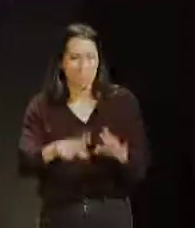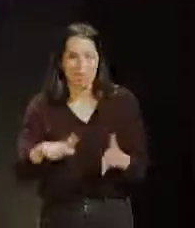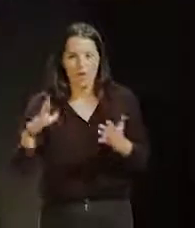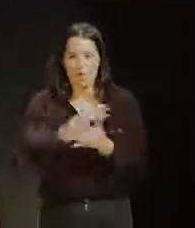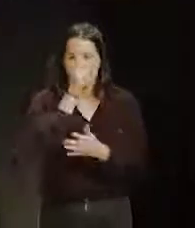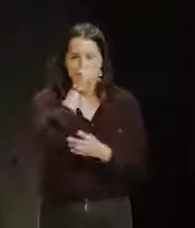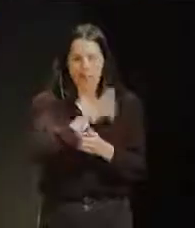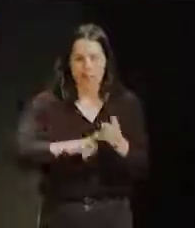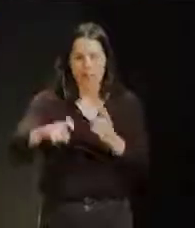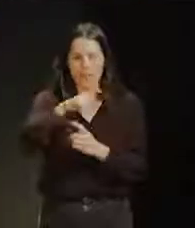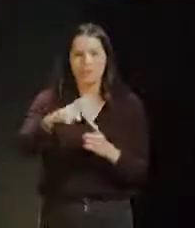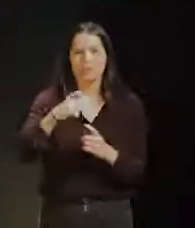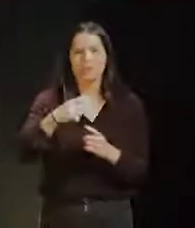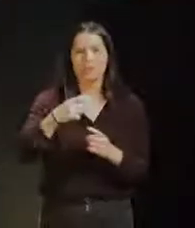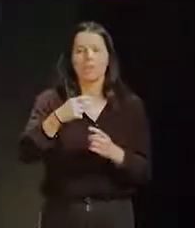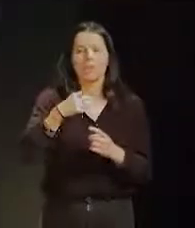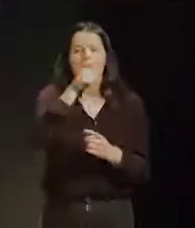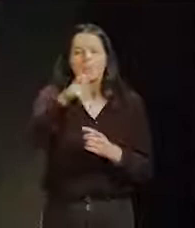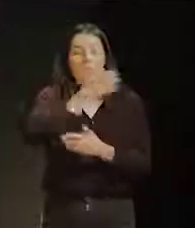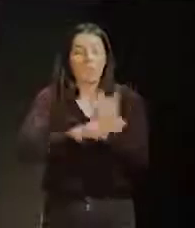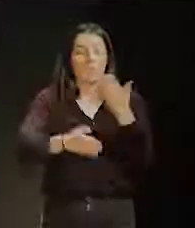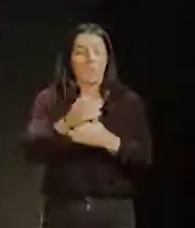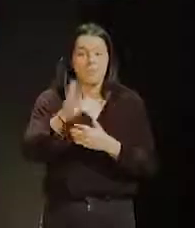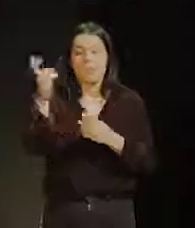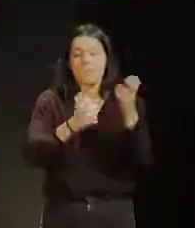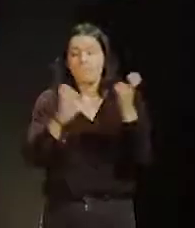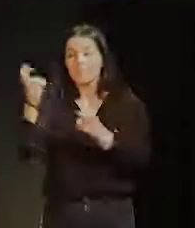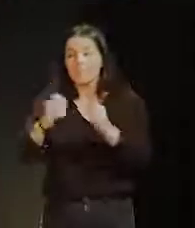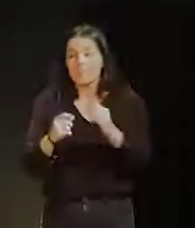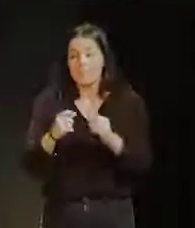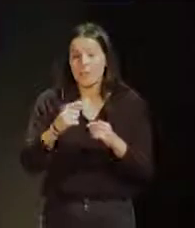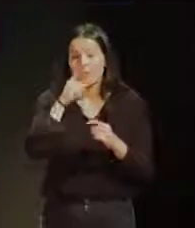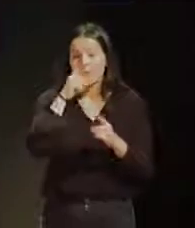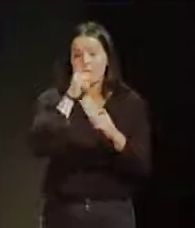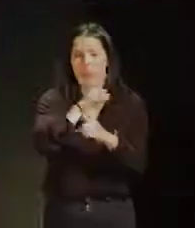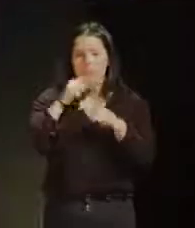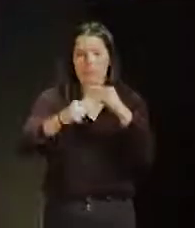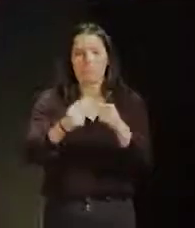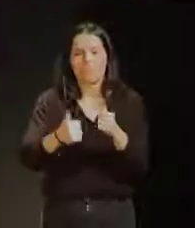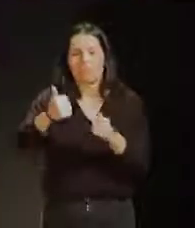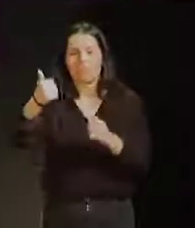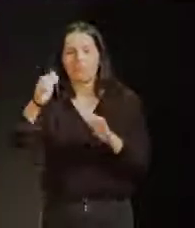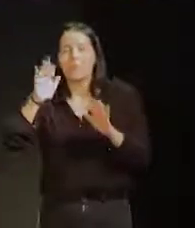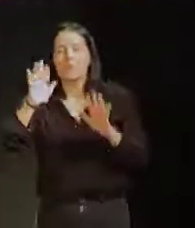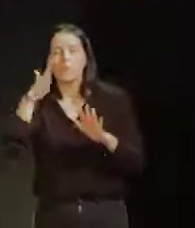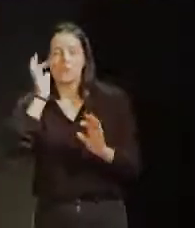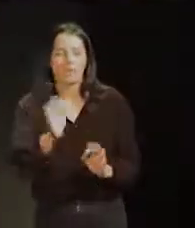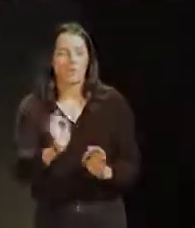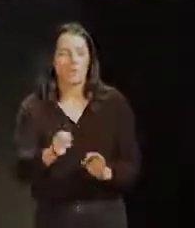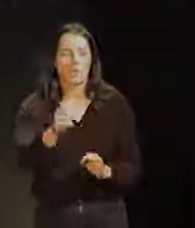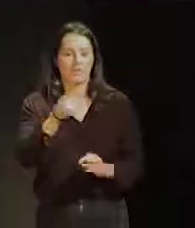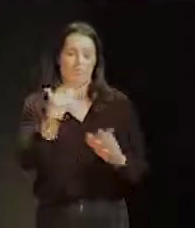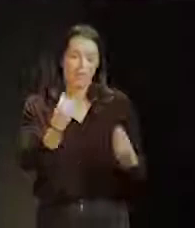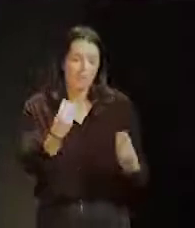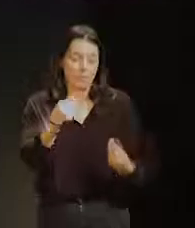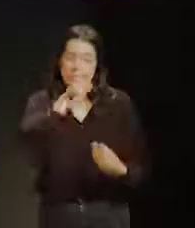participación de personas con distintas capacidades va aumentando. Pero es cierto que no es una presencia especialmente significativa